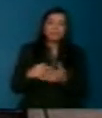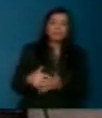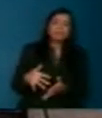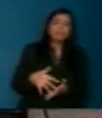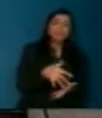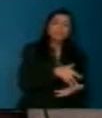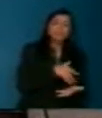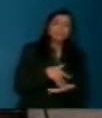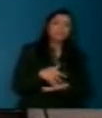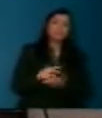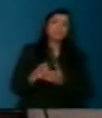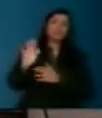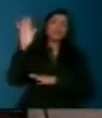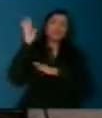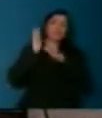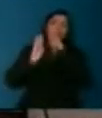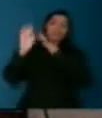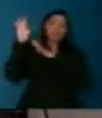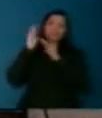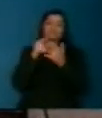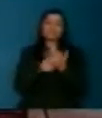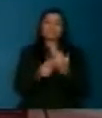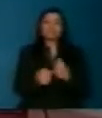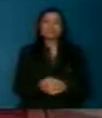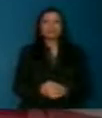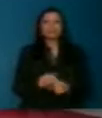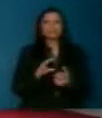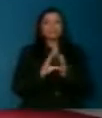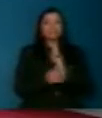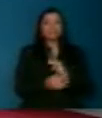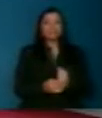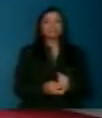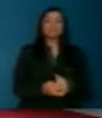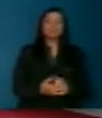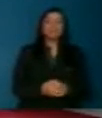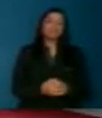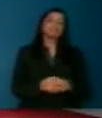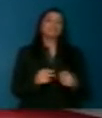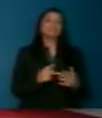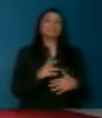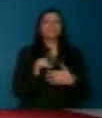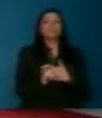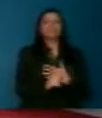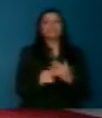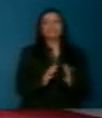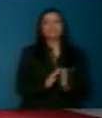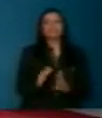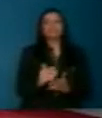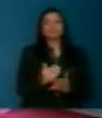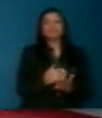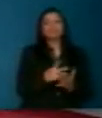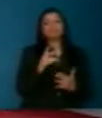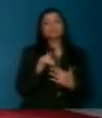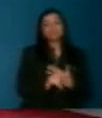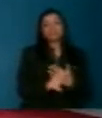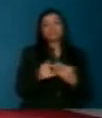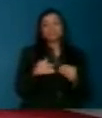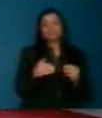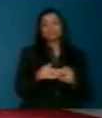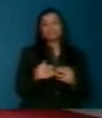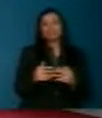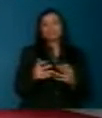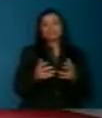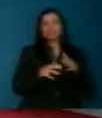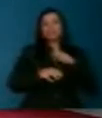que tienen una historia, una cultura, creencias, necesidades y proyectos, va cediendo espacio al